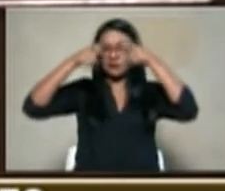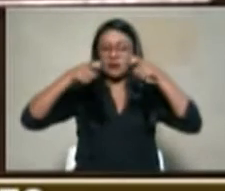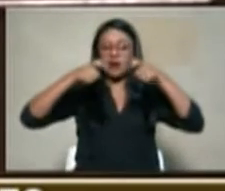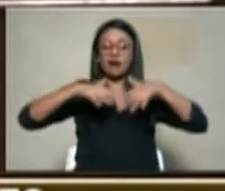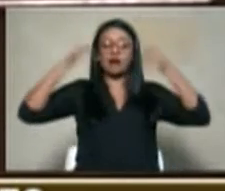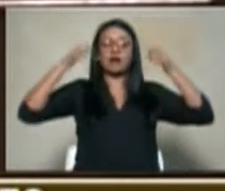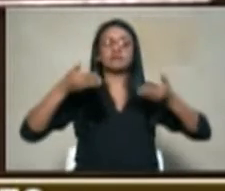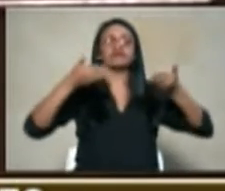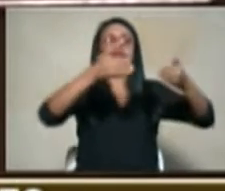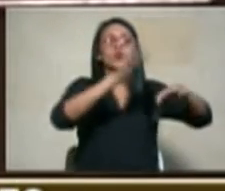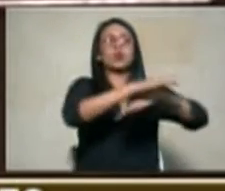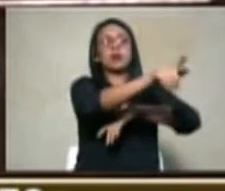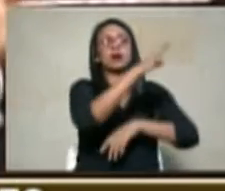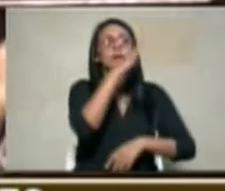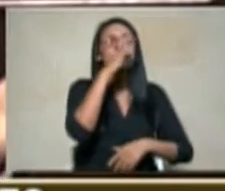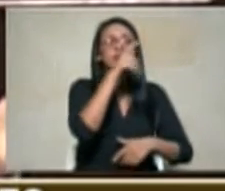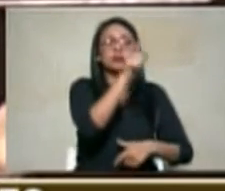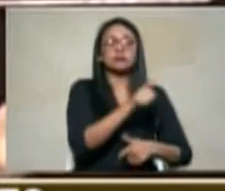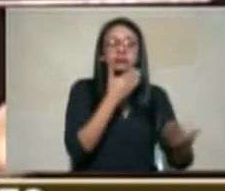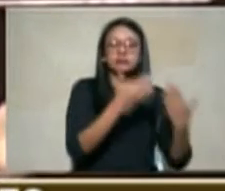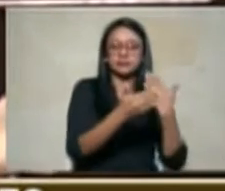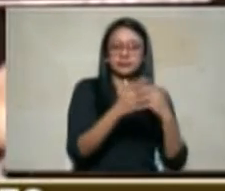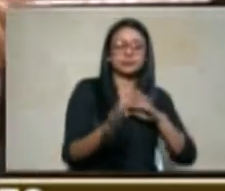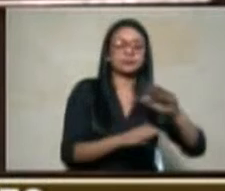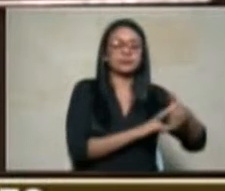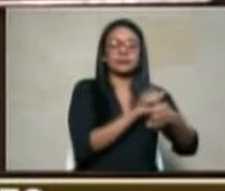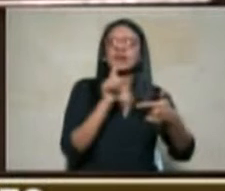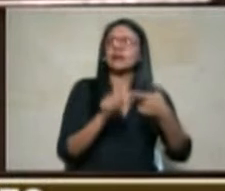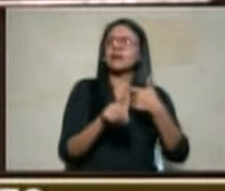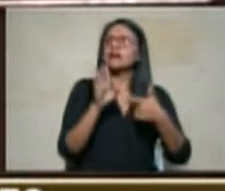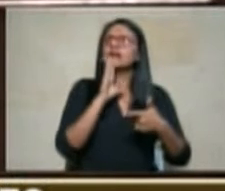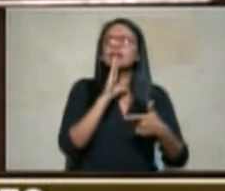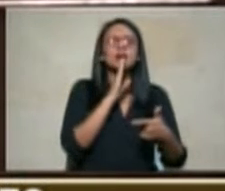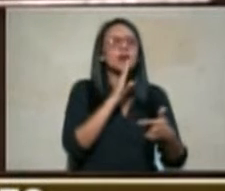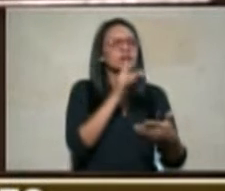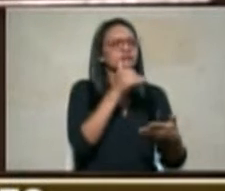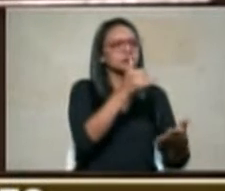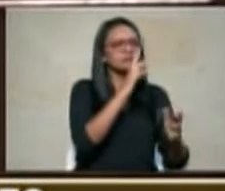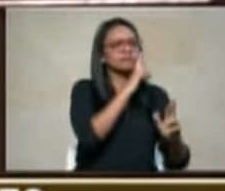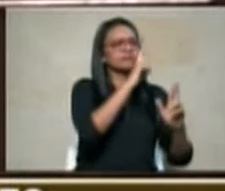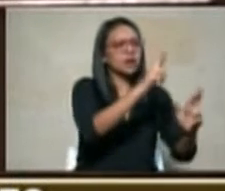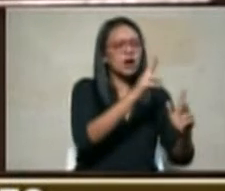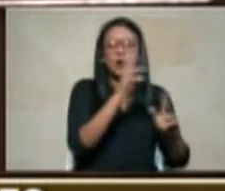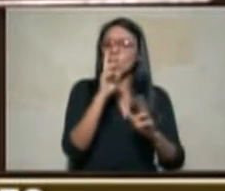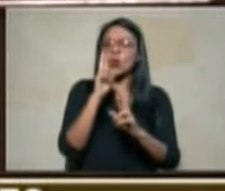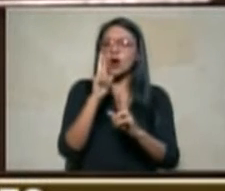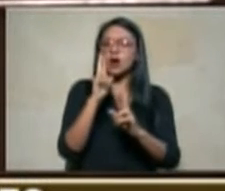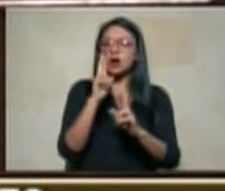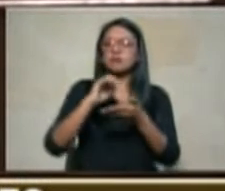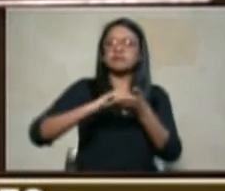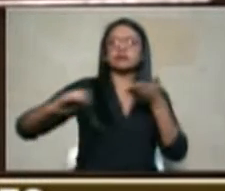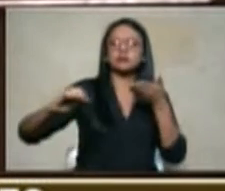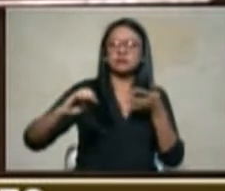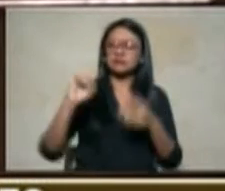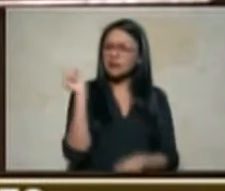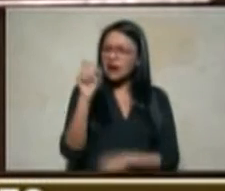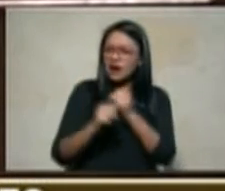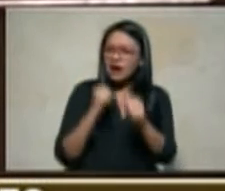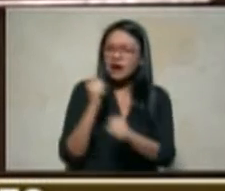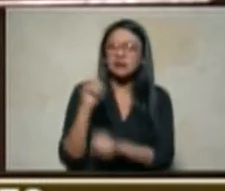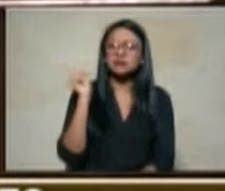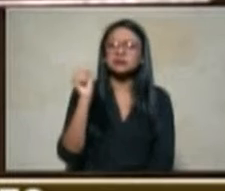campesino. Segundo, ¿a quién hay que compensar y a quién hay que dejar? ¿Por qué vamos a desarraigar al que lleva ya años y que tiene sus